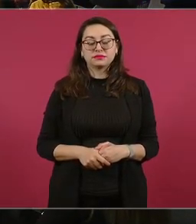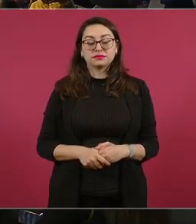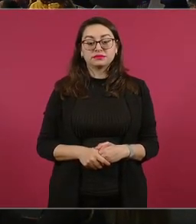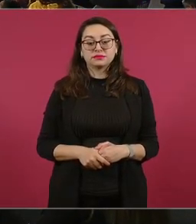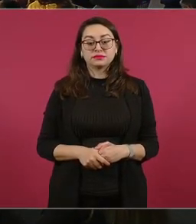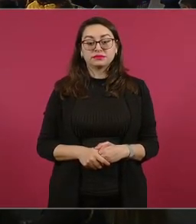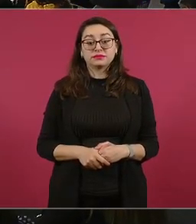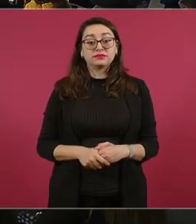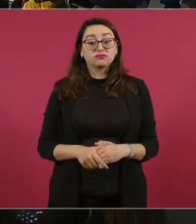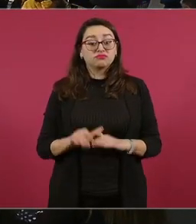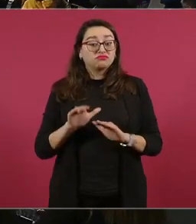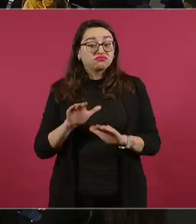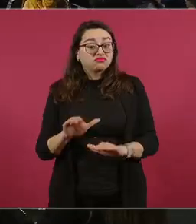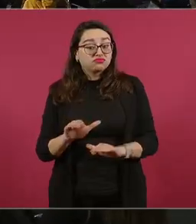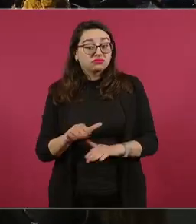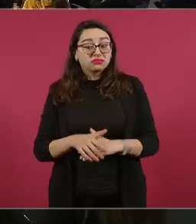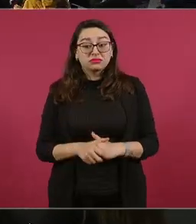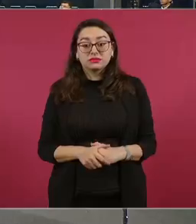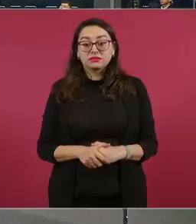¿Sobre